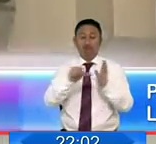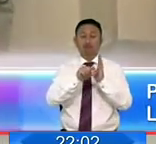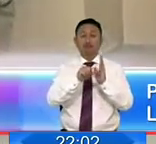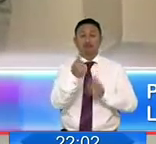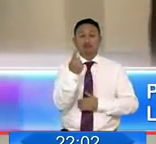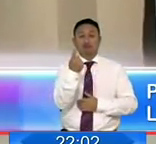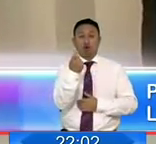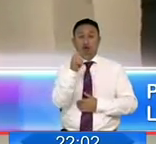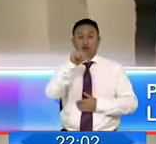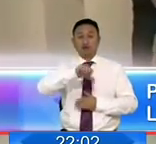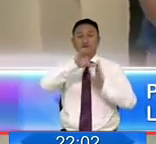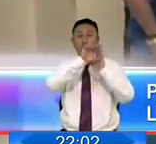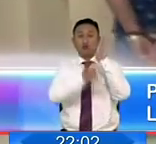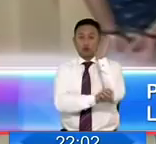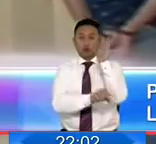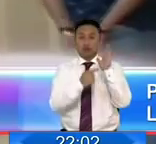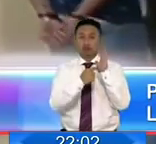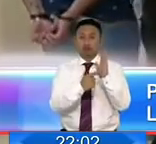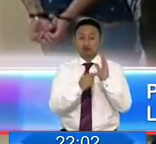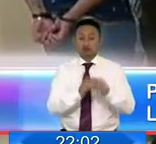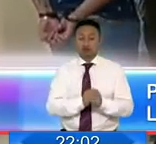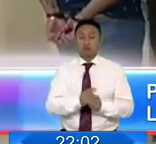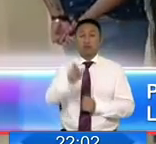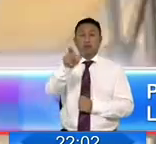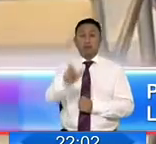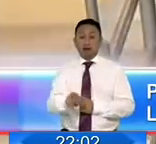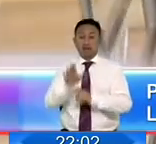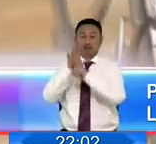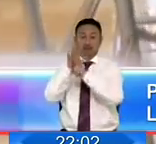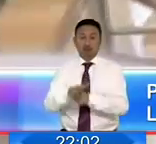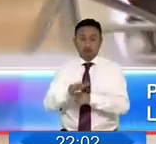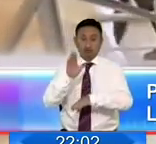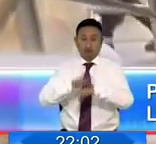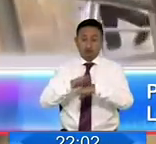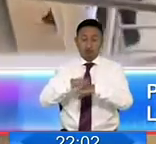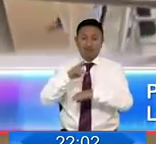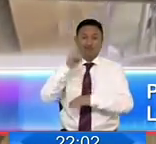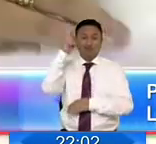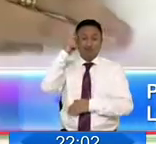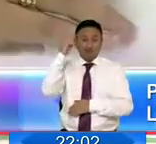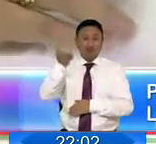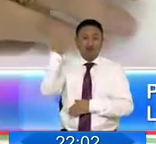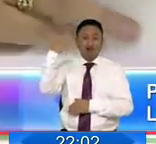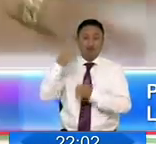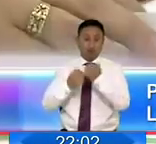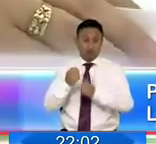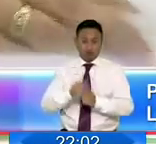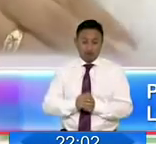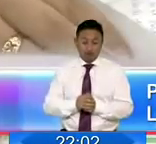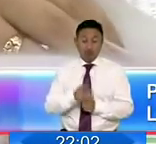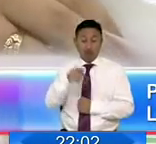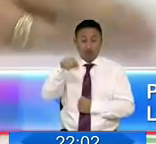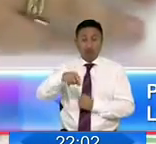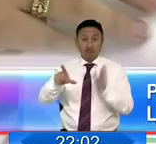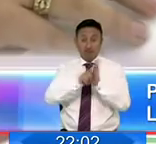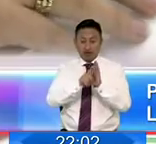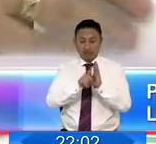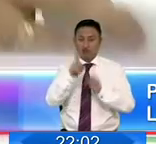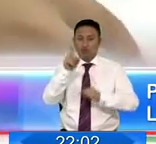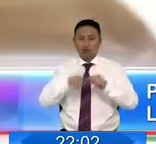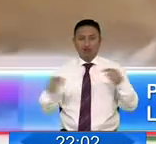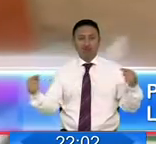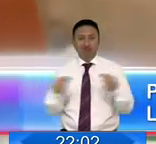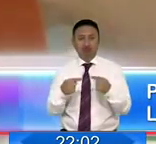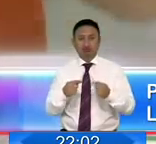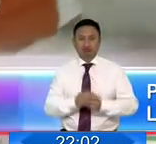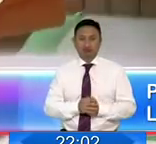de la Constitución se establece que nadie podrá ser discriminado por razones de pasado judicial, por lo que sería incompatible la ley Revás, que